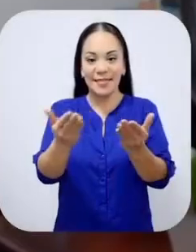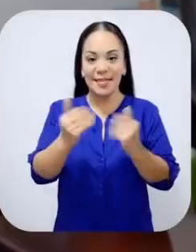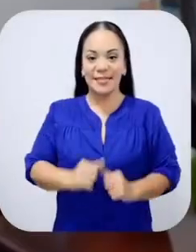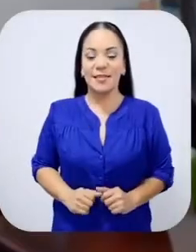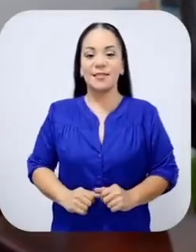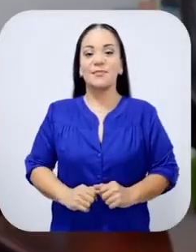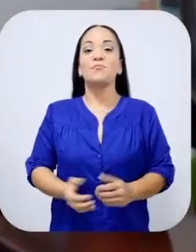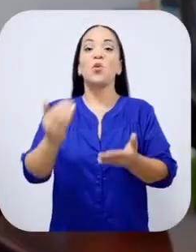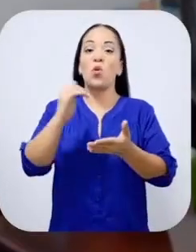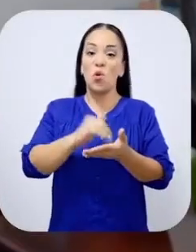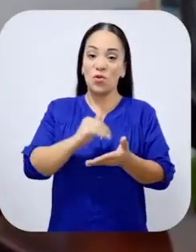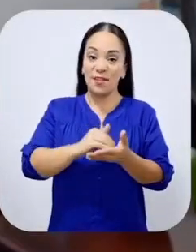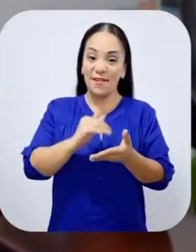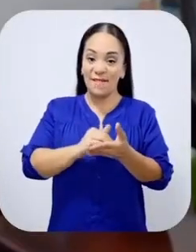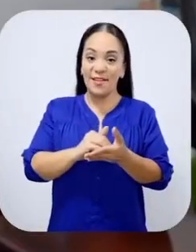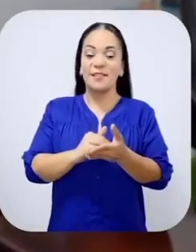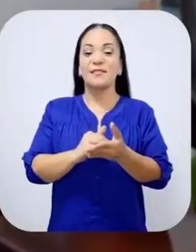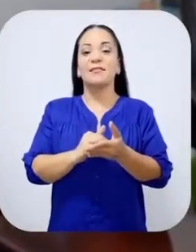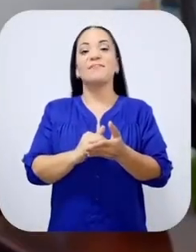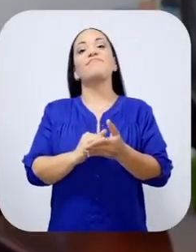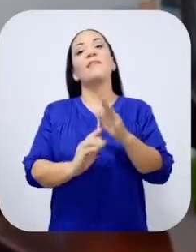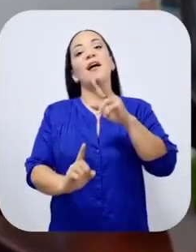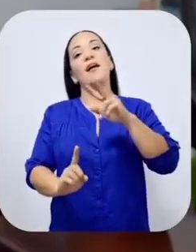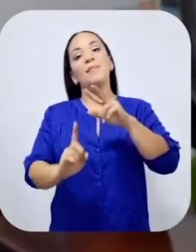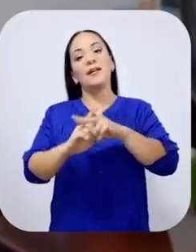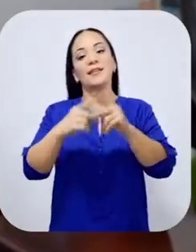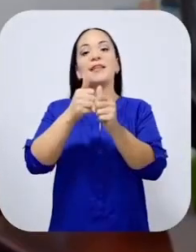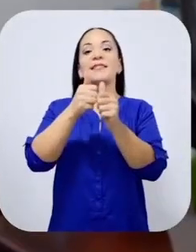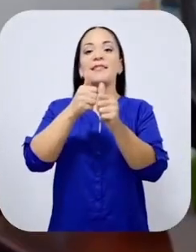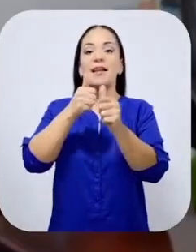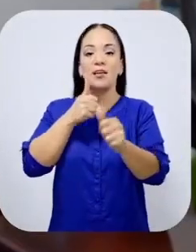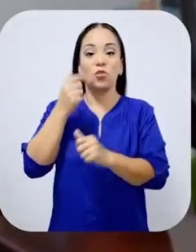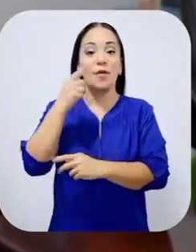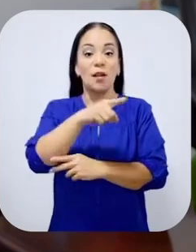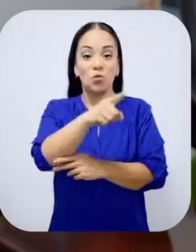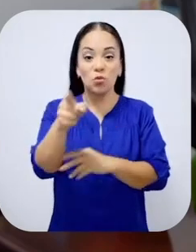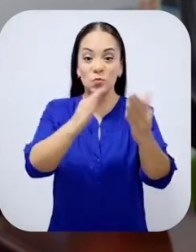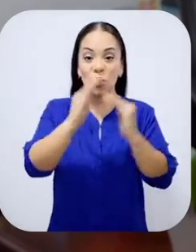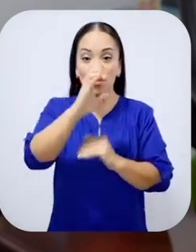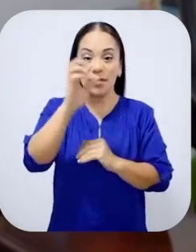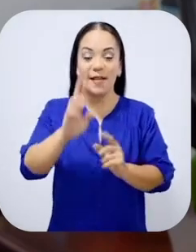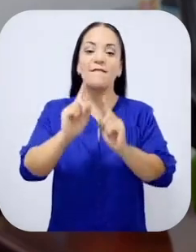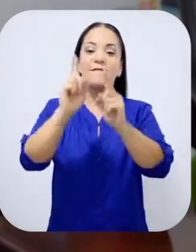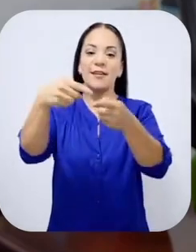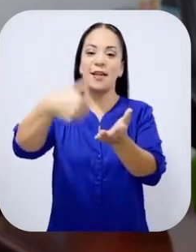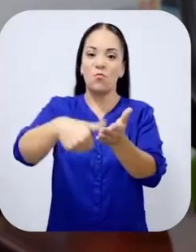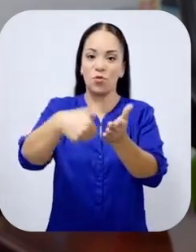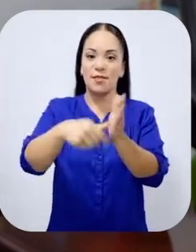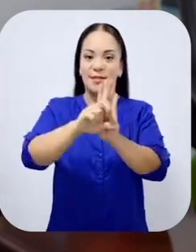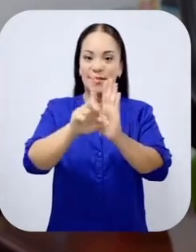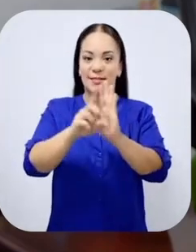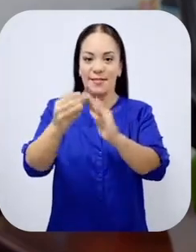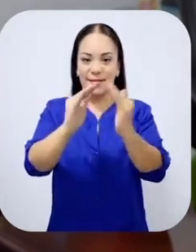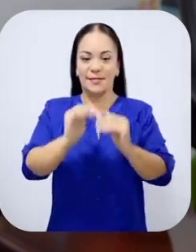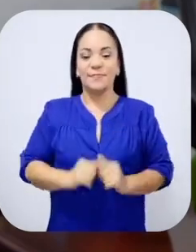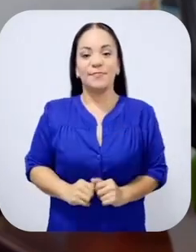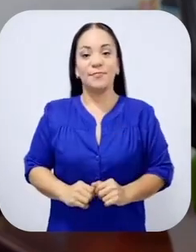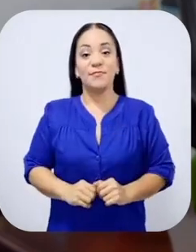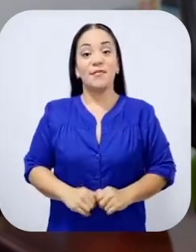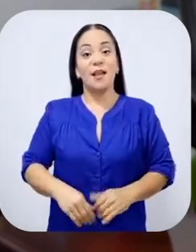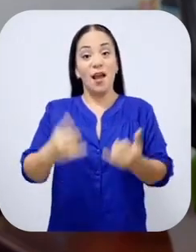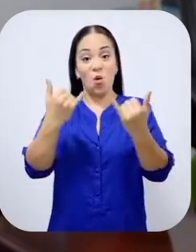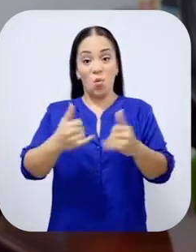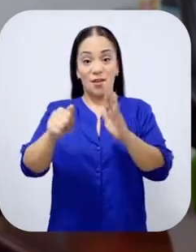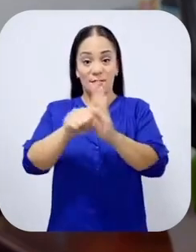costarricenses una vez más aparecen nuevos atrasos para que el pueblo de Costa Rica pueda ir a referéndum la